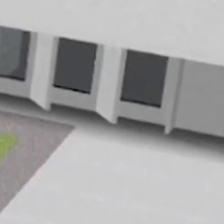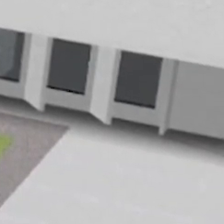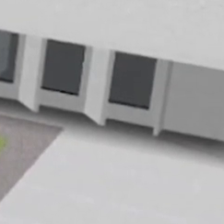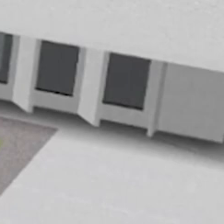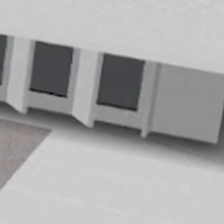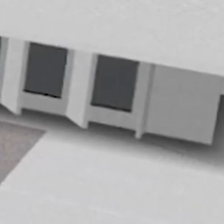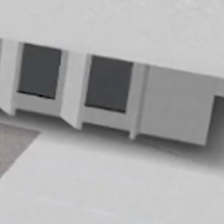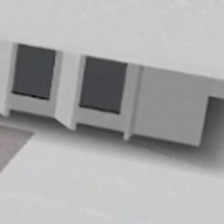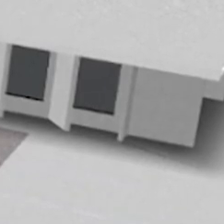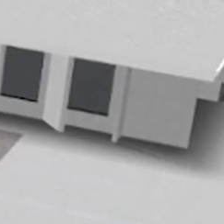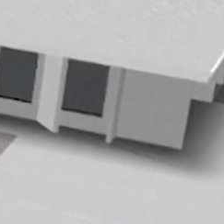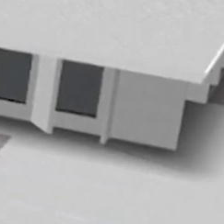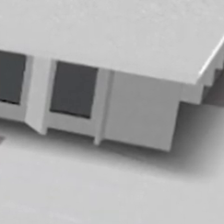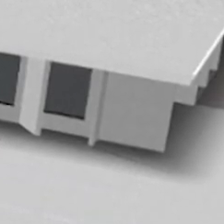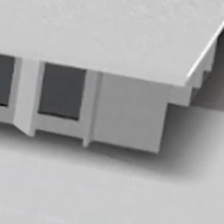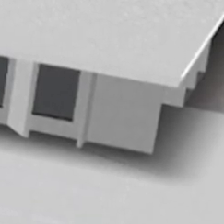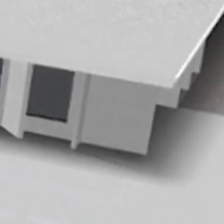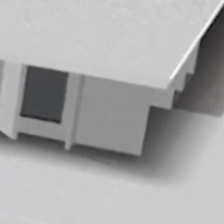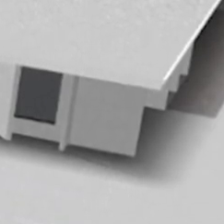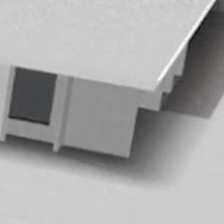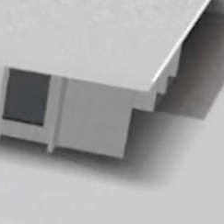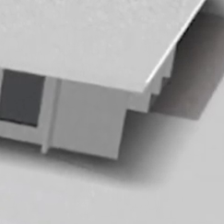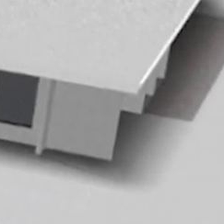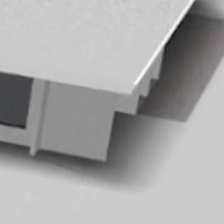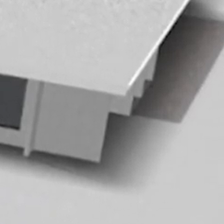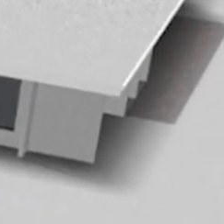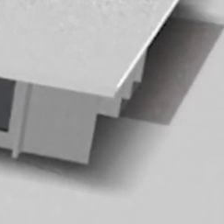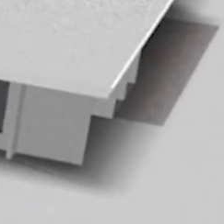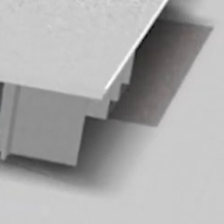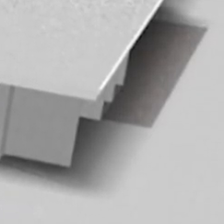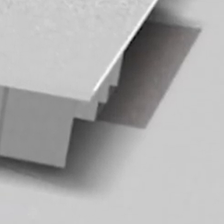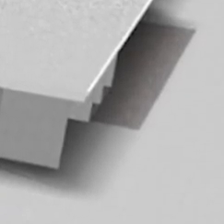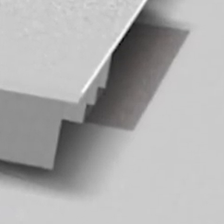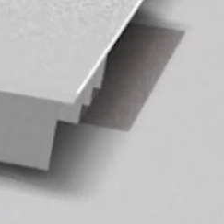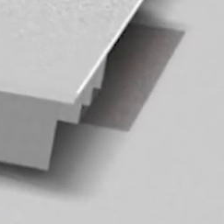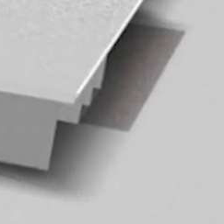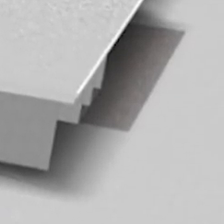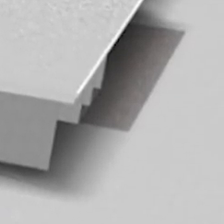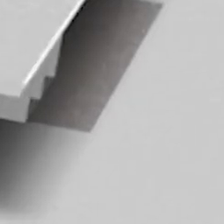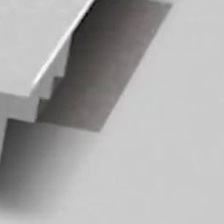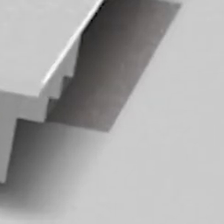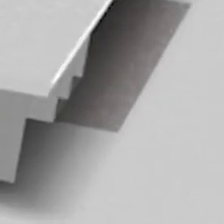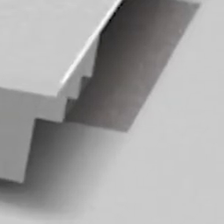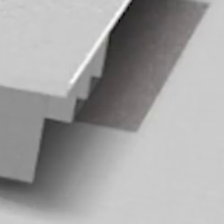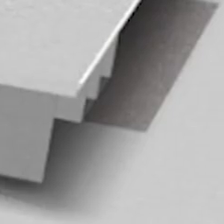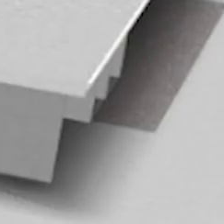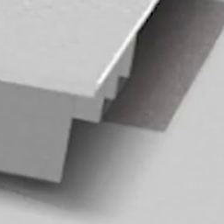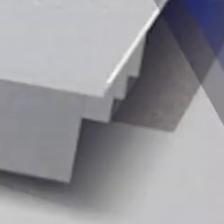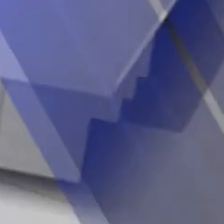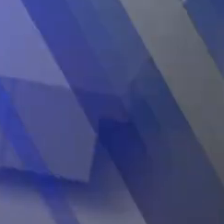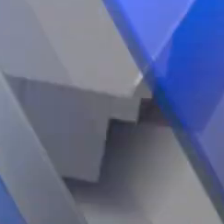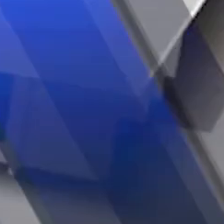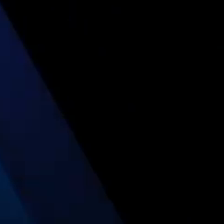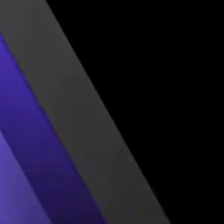medicina legal, la clínica y morgue judicial, además de obras complementarias.